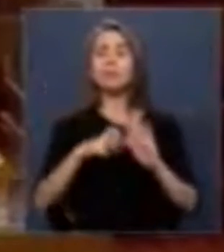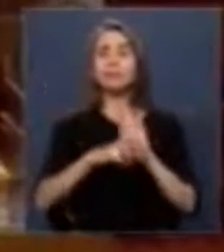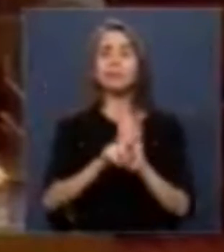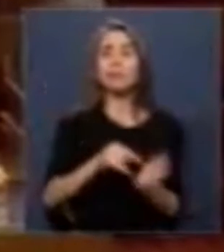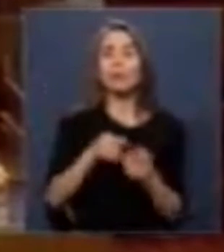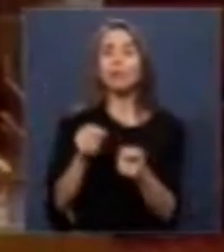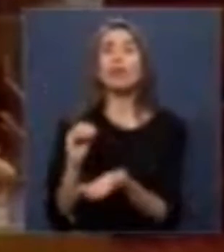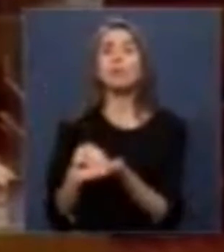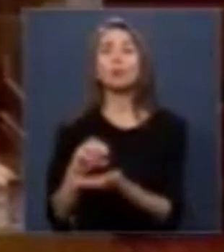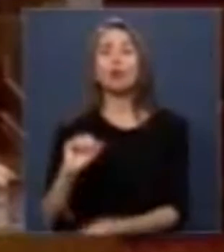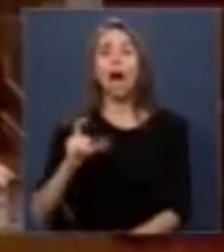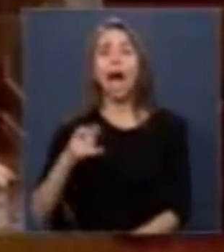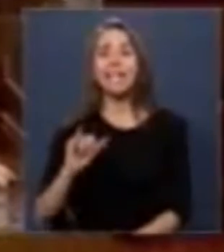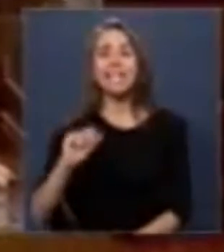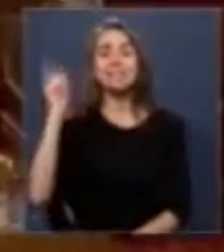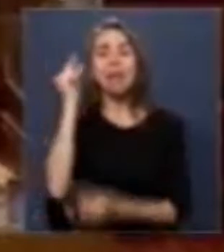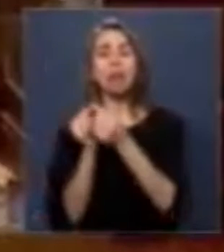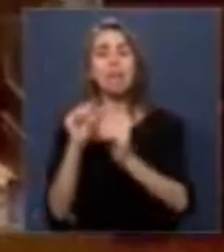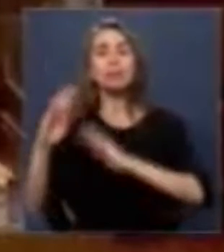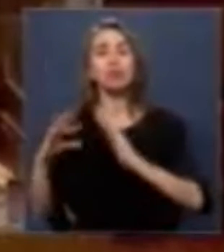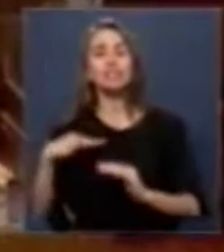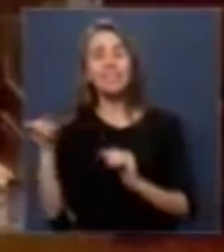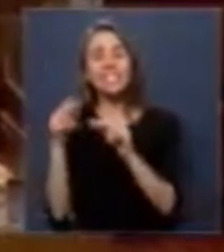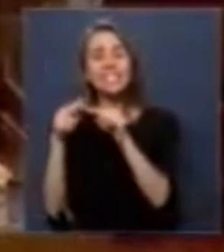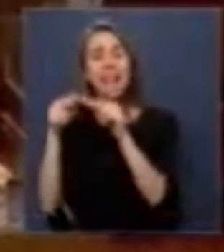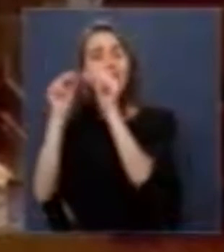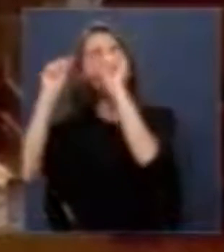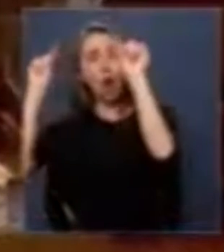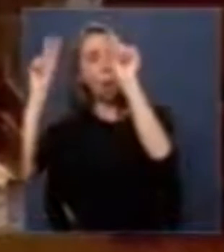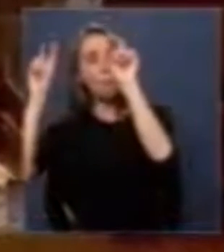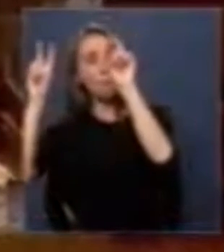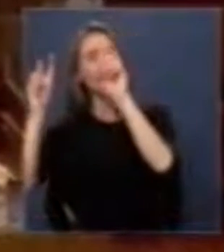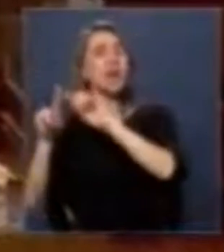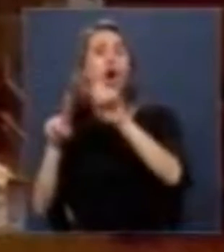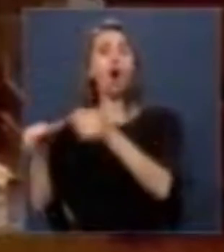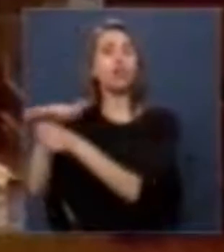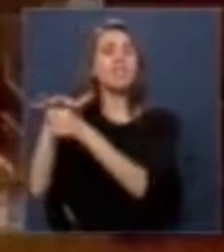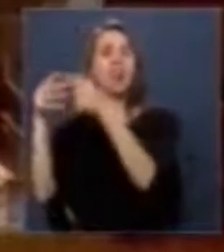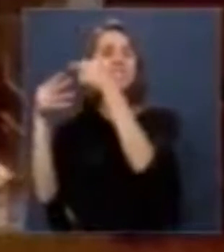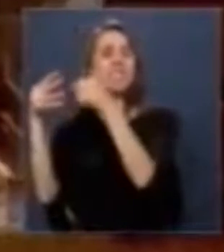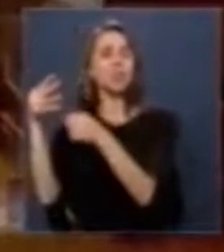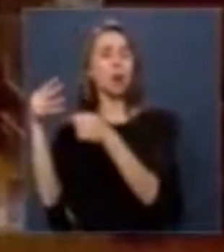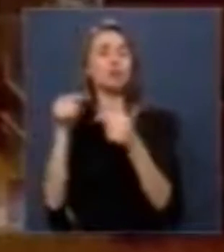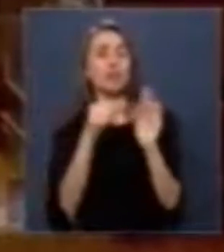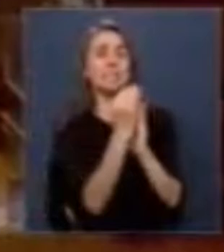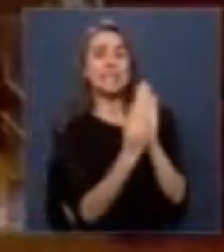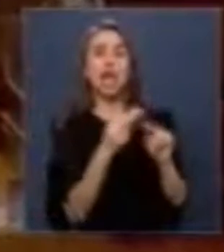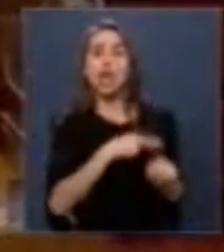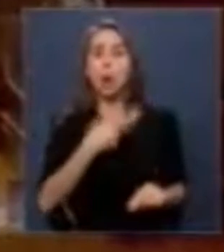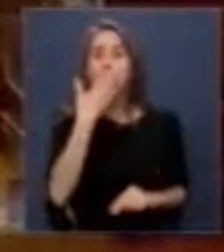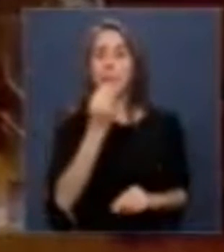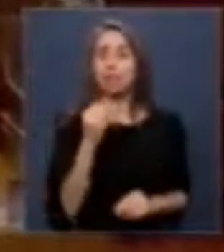Agencia Nacional de Protección Civil, ya que ese título alude a otras situaciones. Es evidente que en